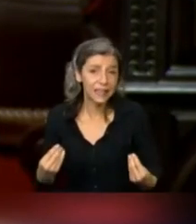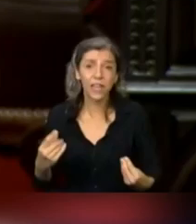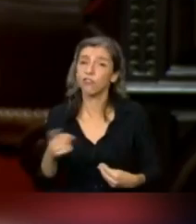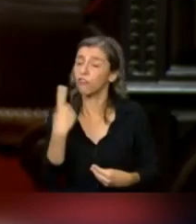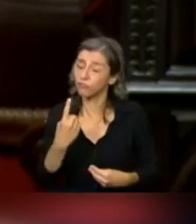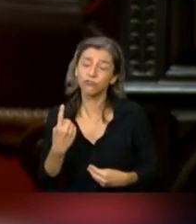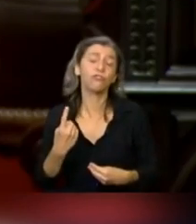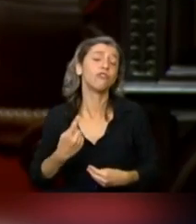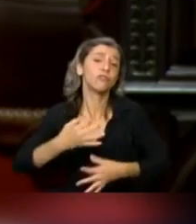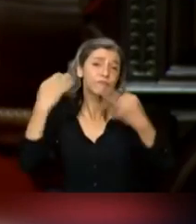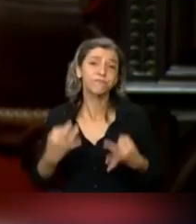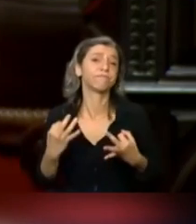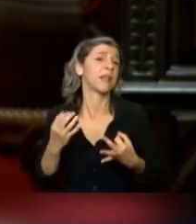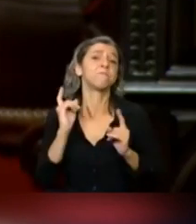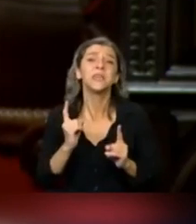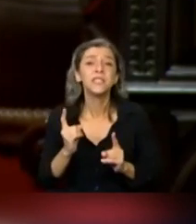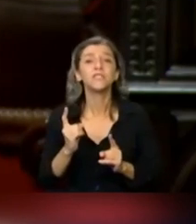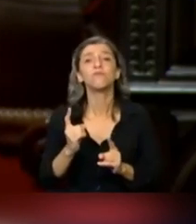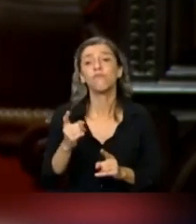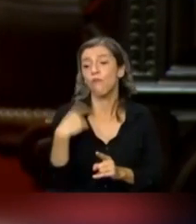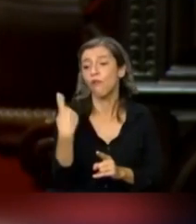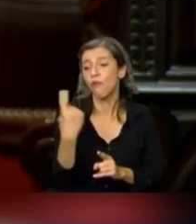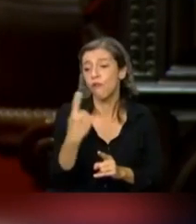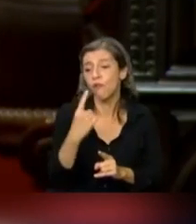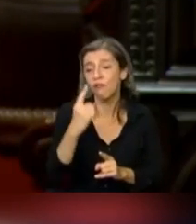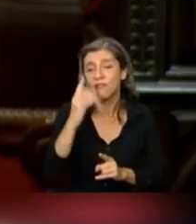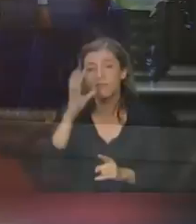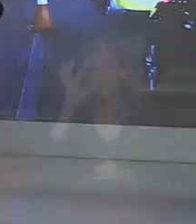apliquemos las recetas que están probadas que funcionan.